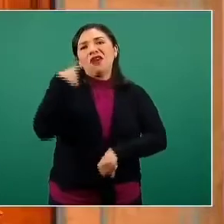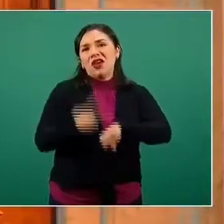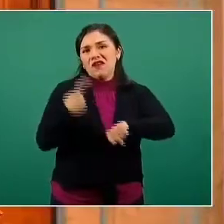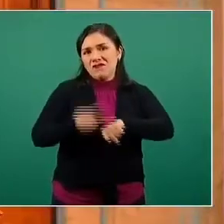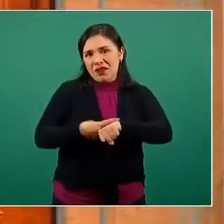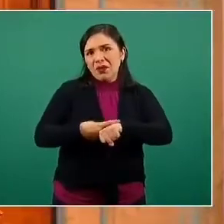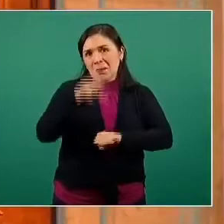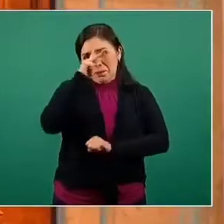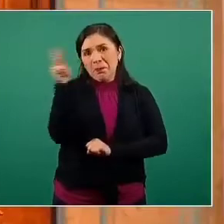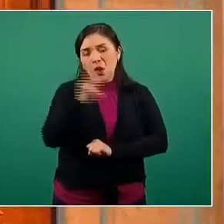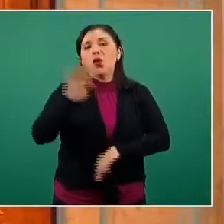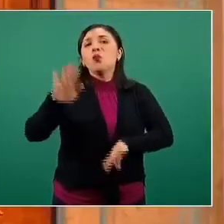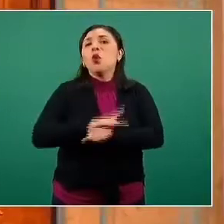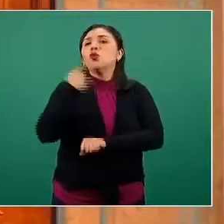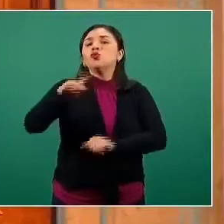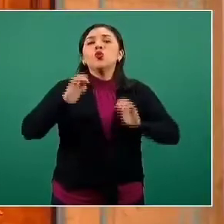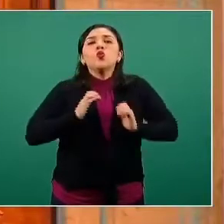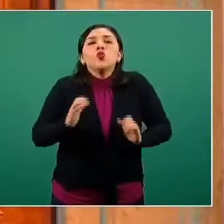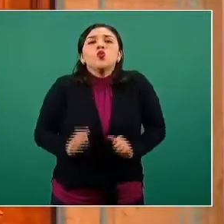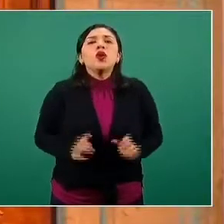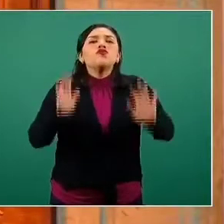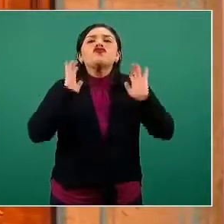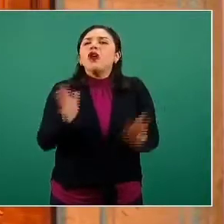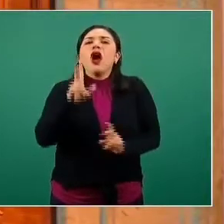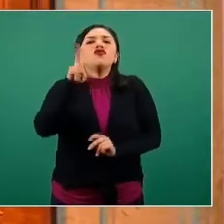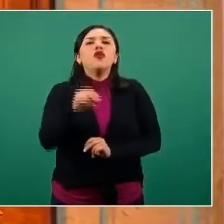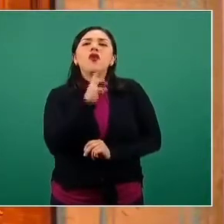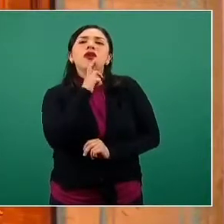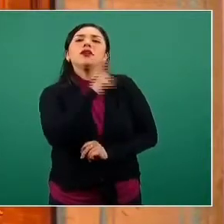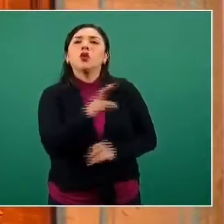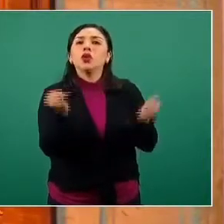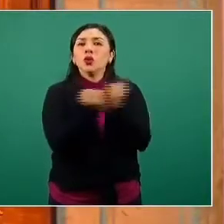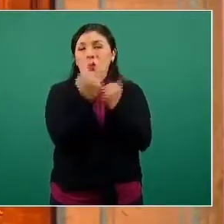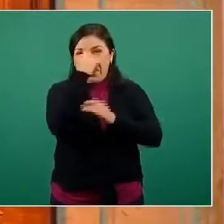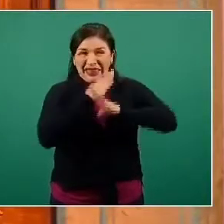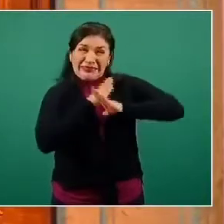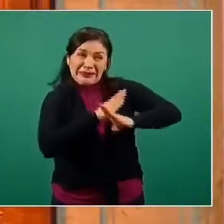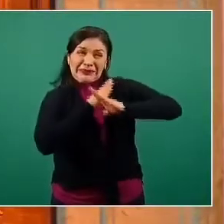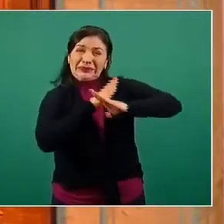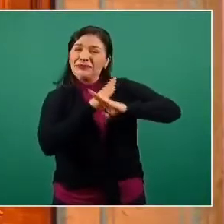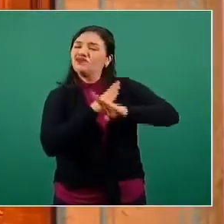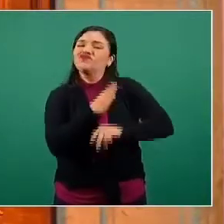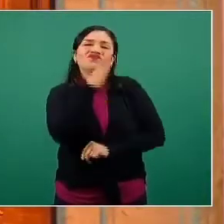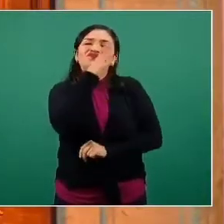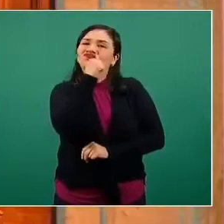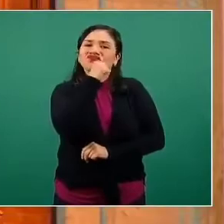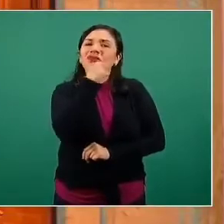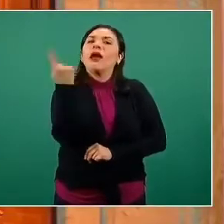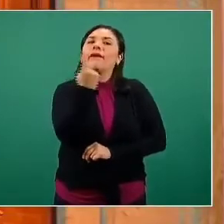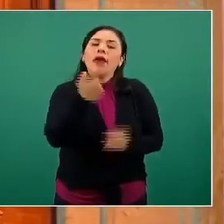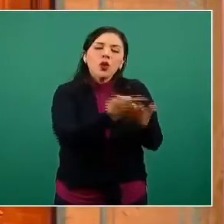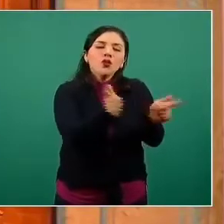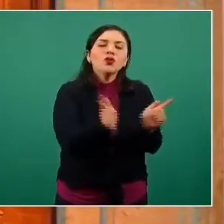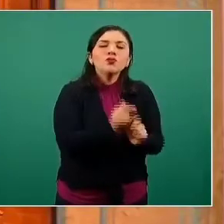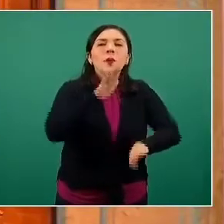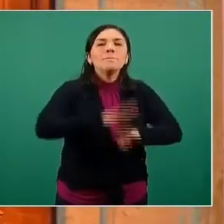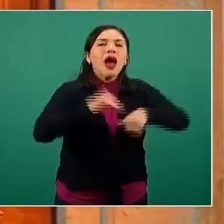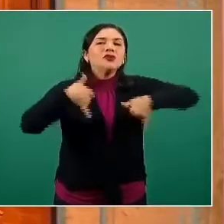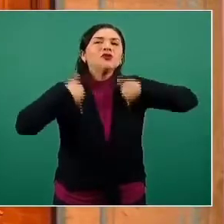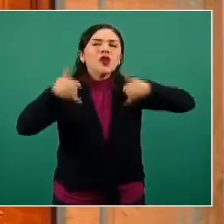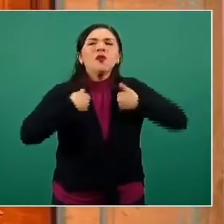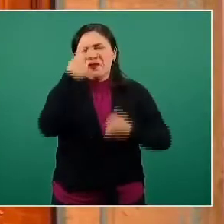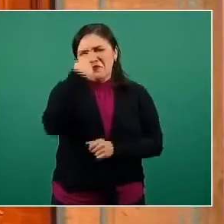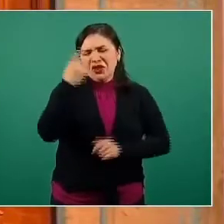la enfermedad porque el sistema inmunológico ya no responde de la misma manera como responden grupos de menor